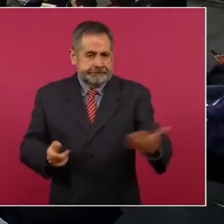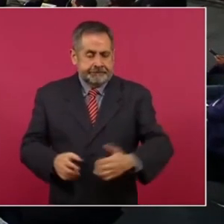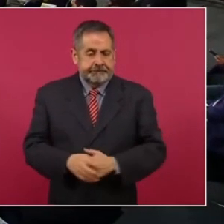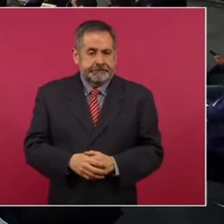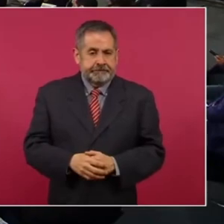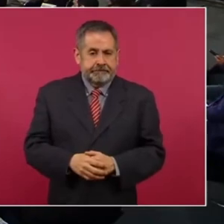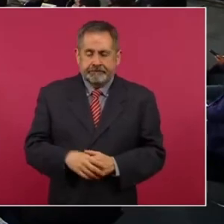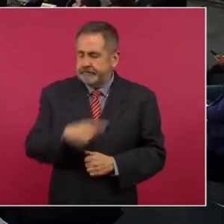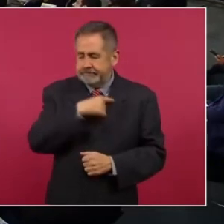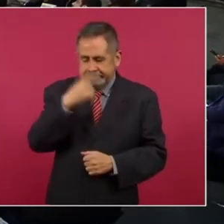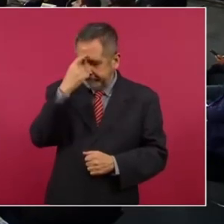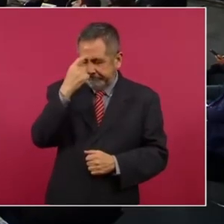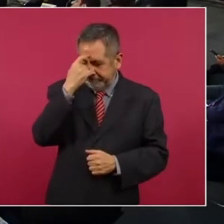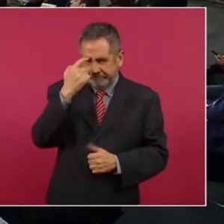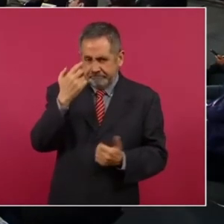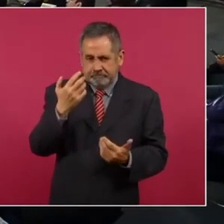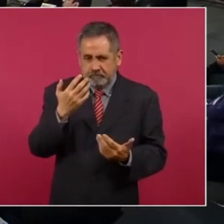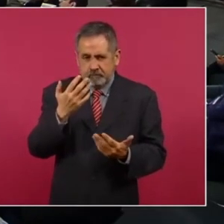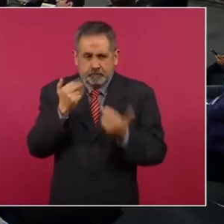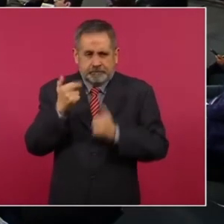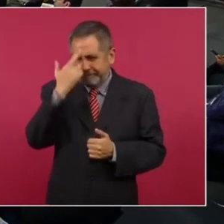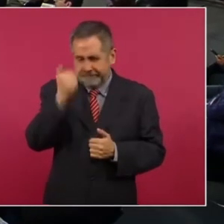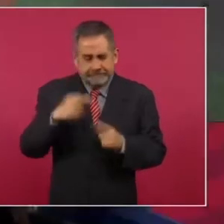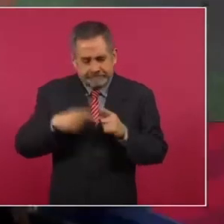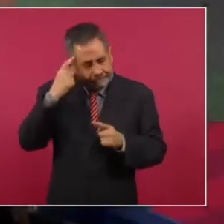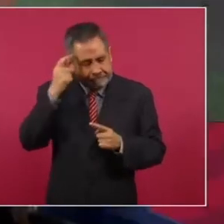A lo irracional. A ver si está la otra.